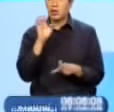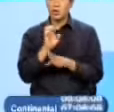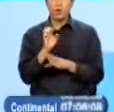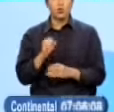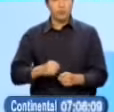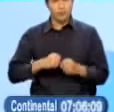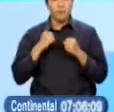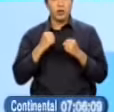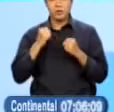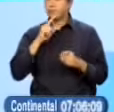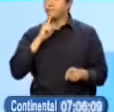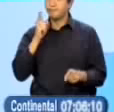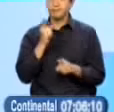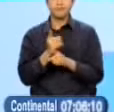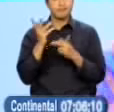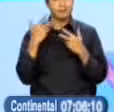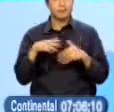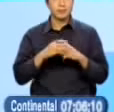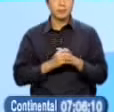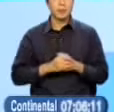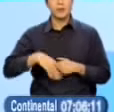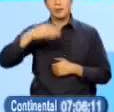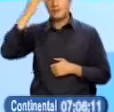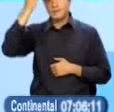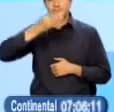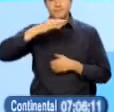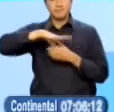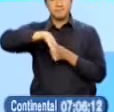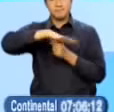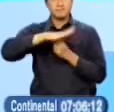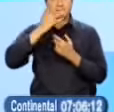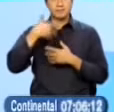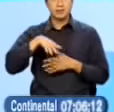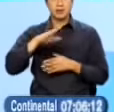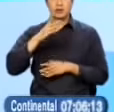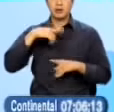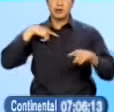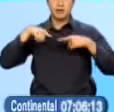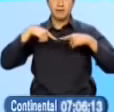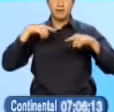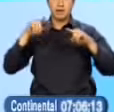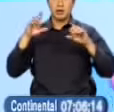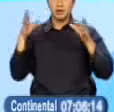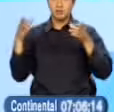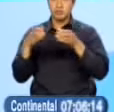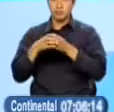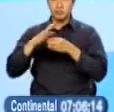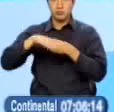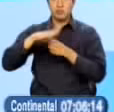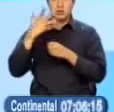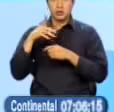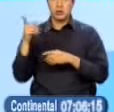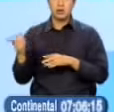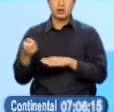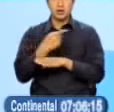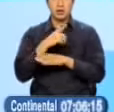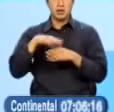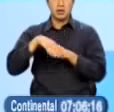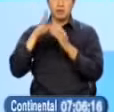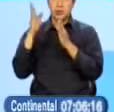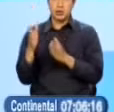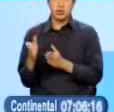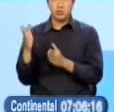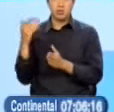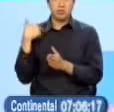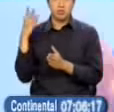sido muy dura hemos no formal en lo diplomático retirado del jefe de misión ya se haya retirado el embajador no estábamos